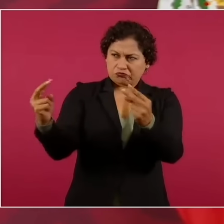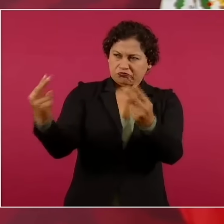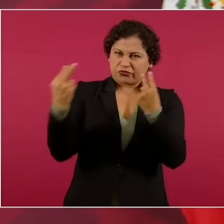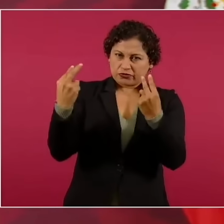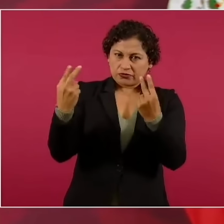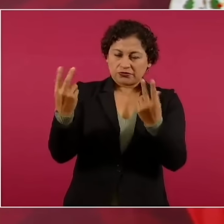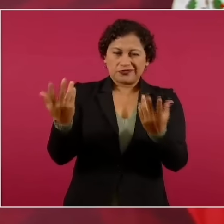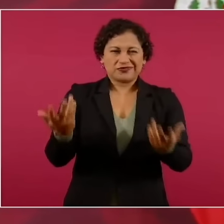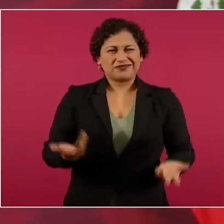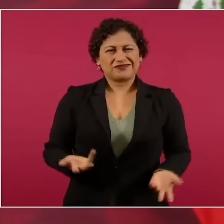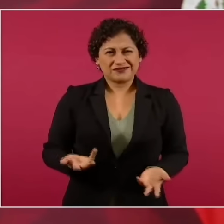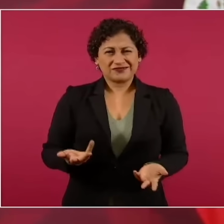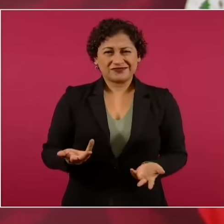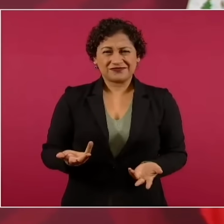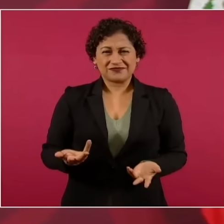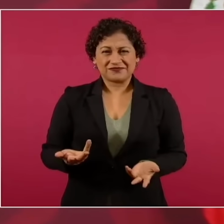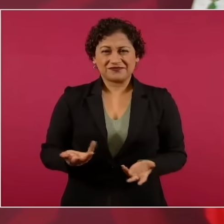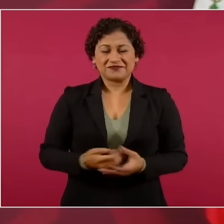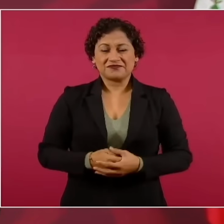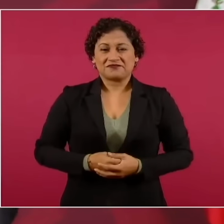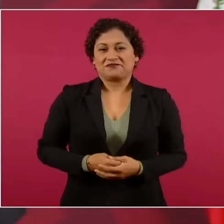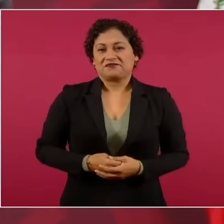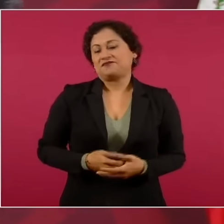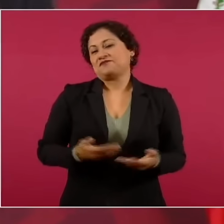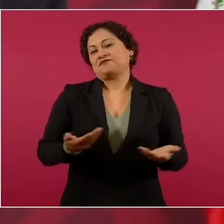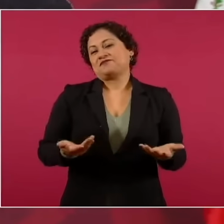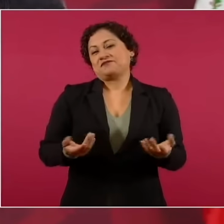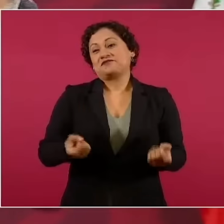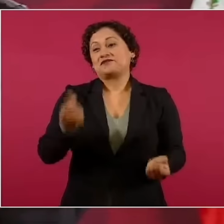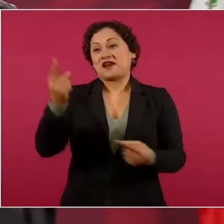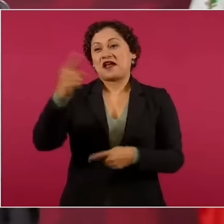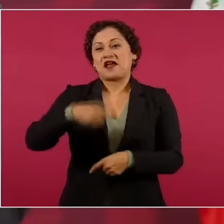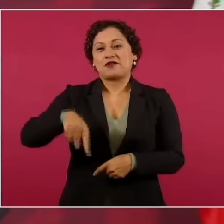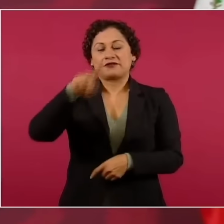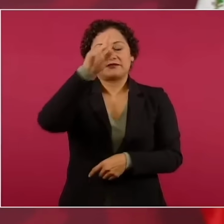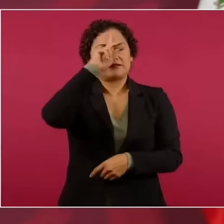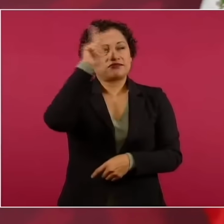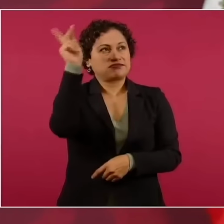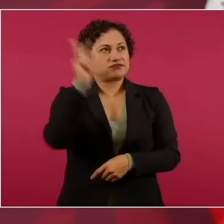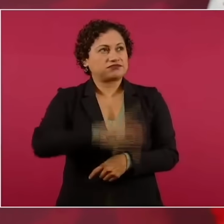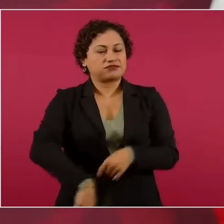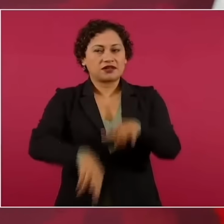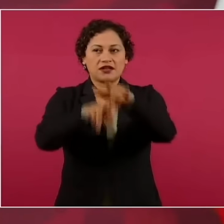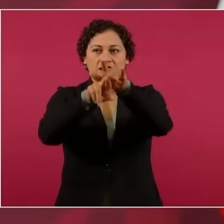Y algunos que ni puntería tienen, que eso es lo que preocupa más.